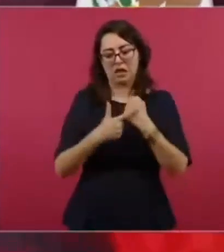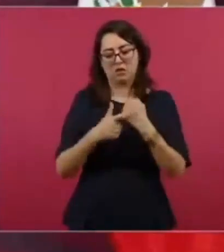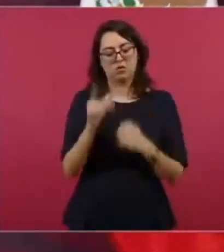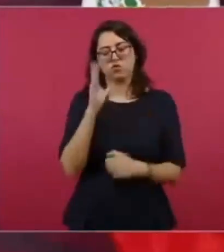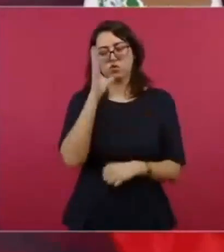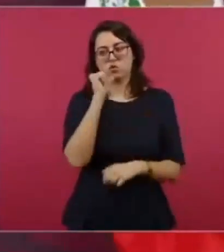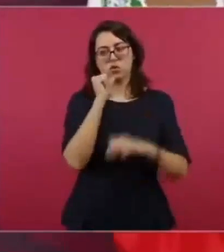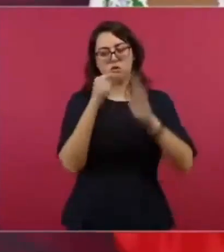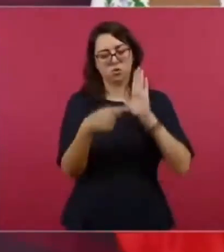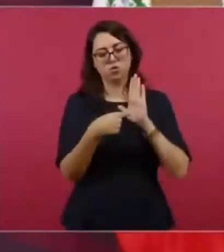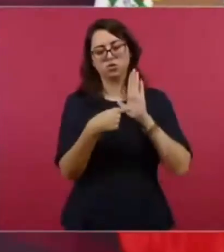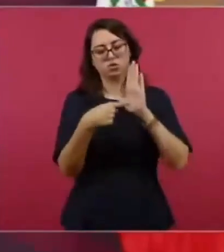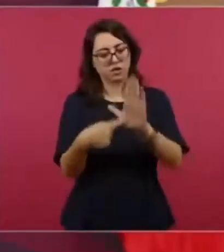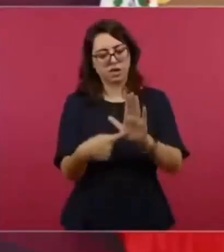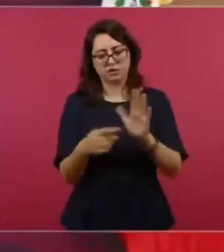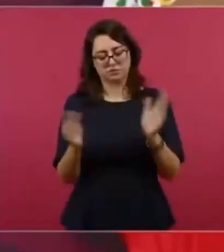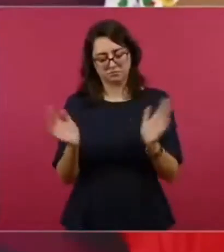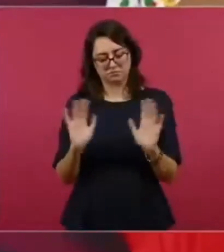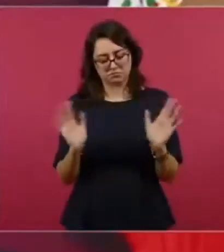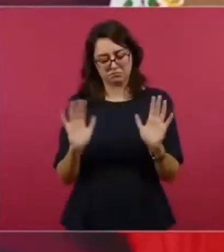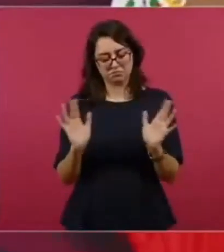las normas.